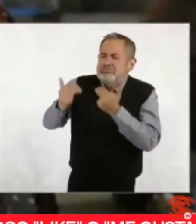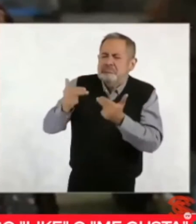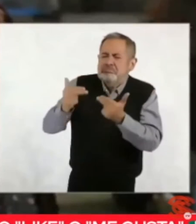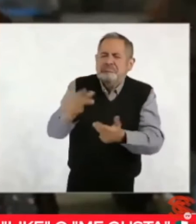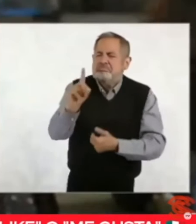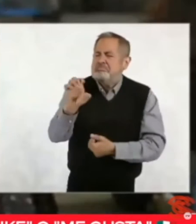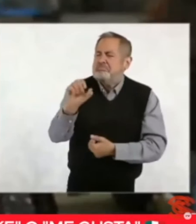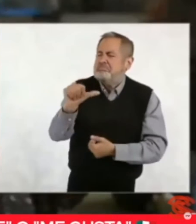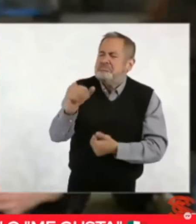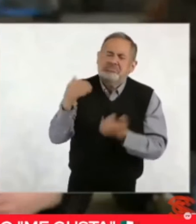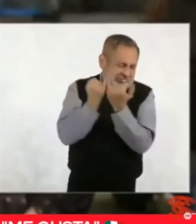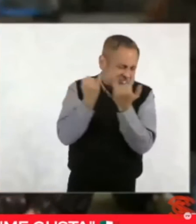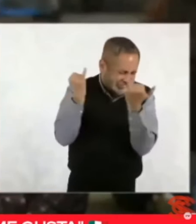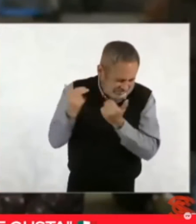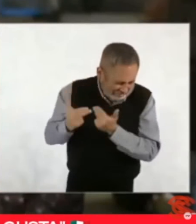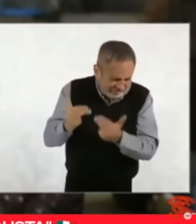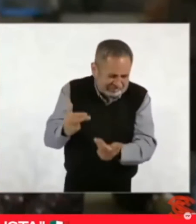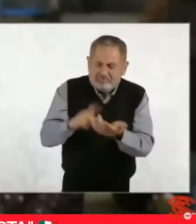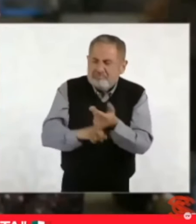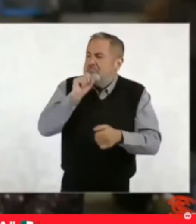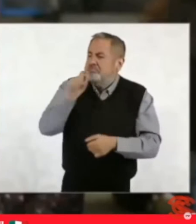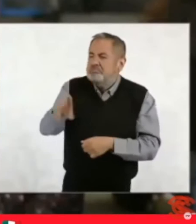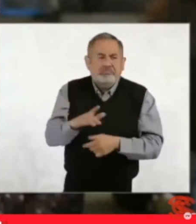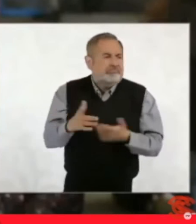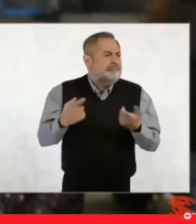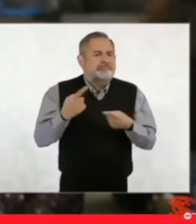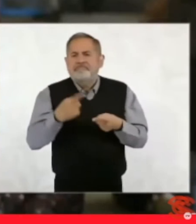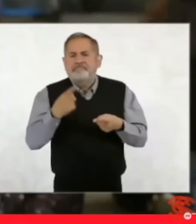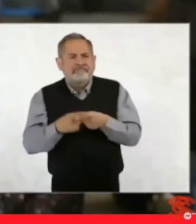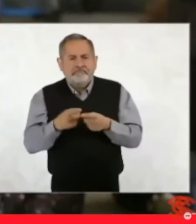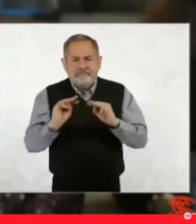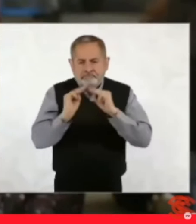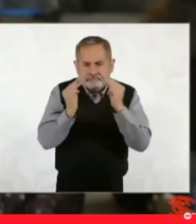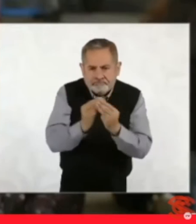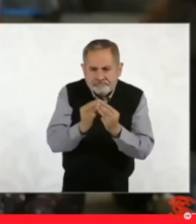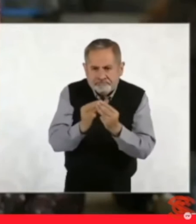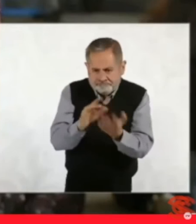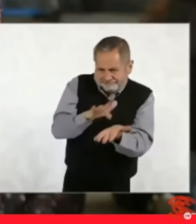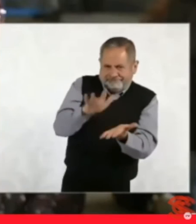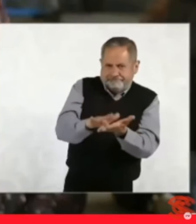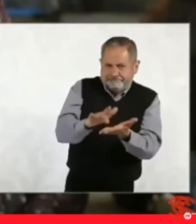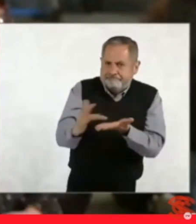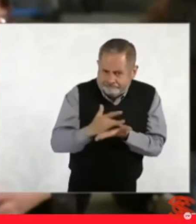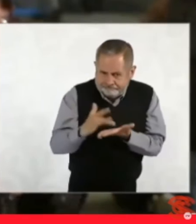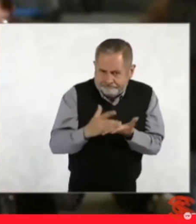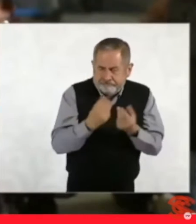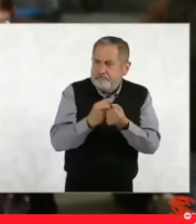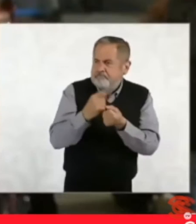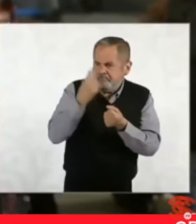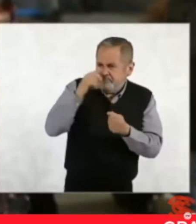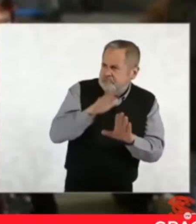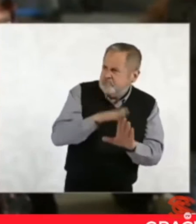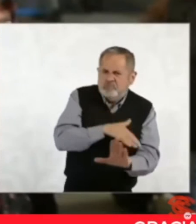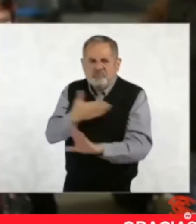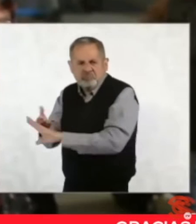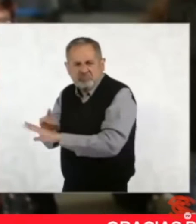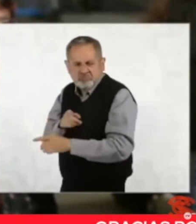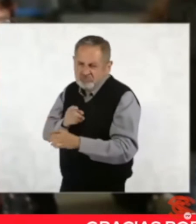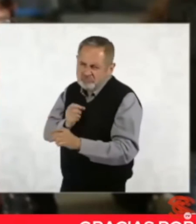que es apoyarse en un cartel y apoyarlo para putearse el de enfrente, ¿no? ¿Tú no